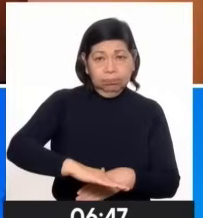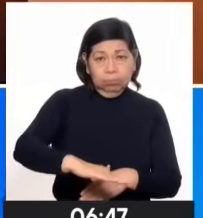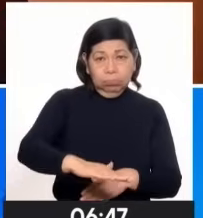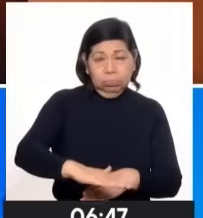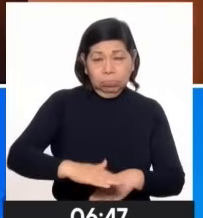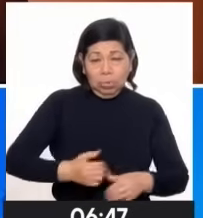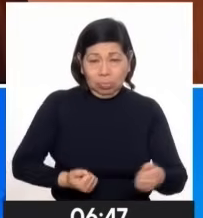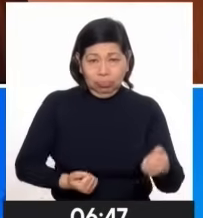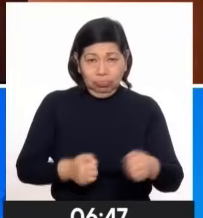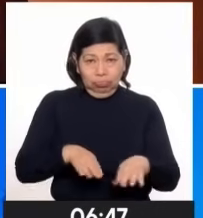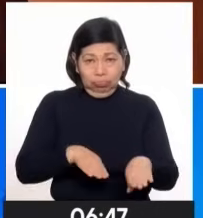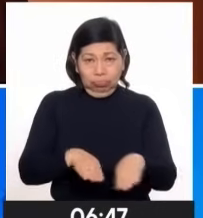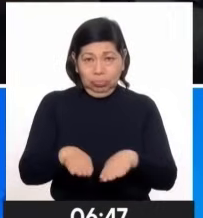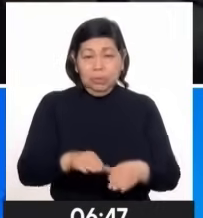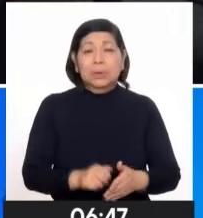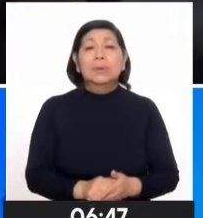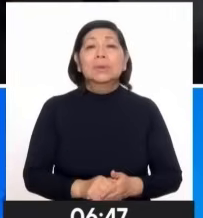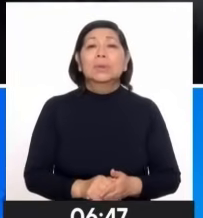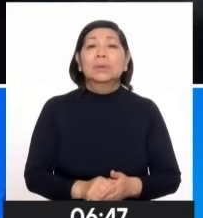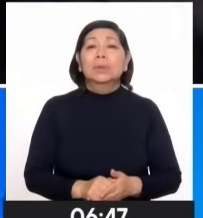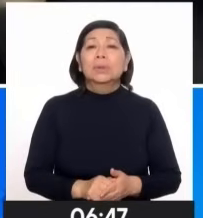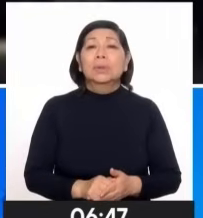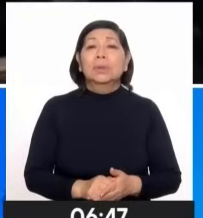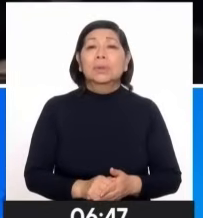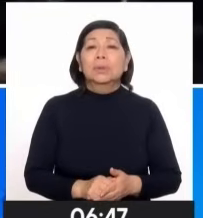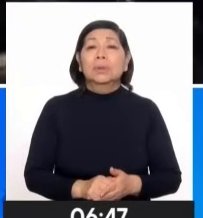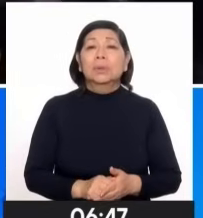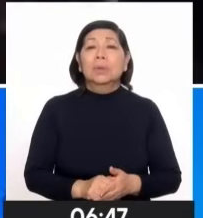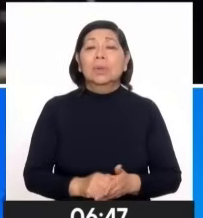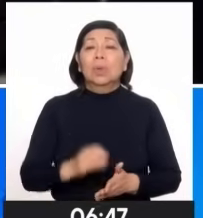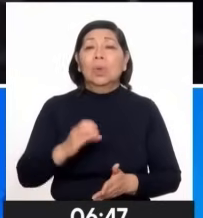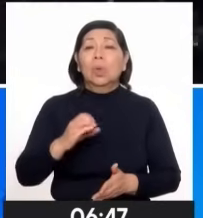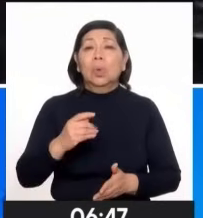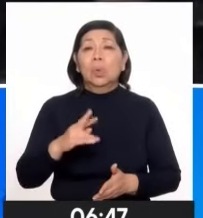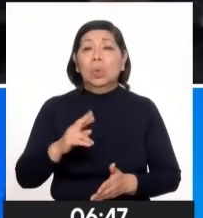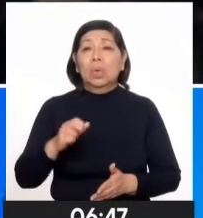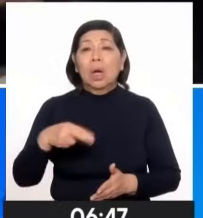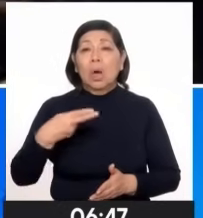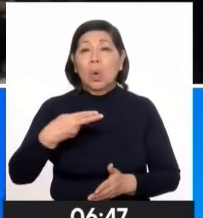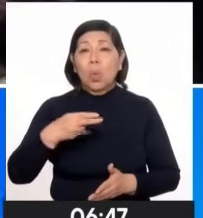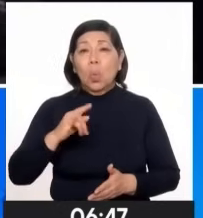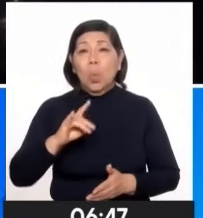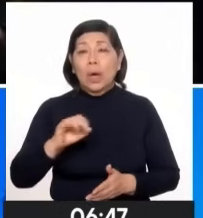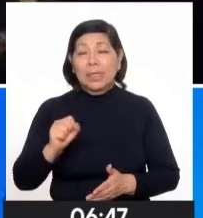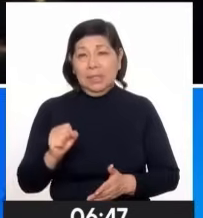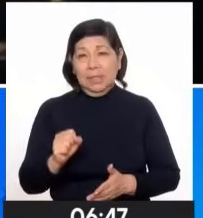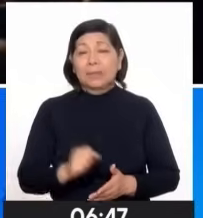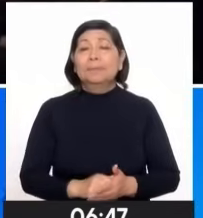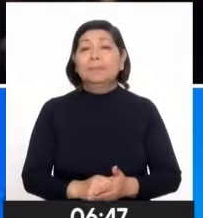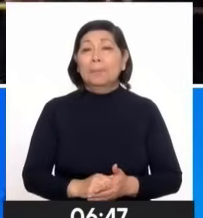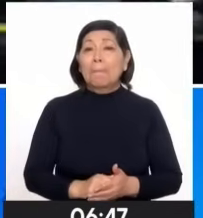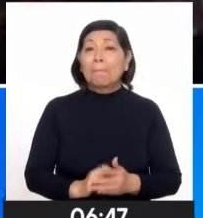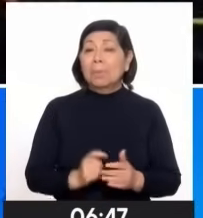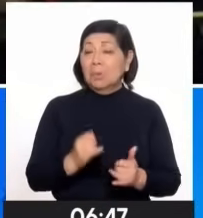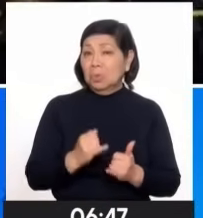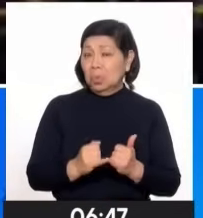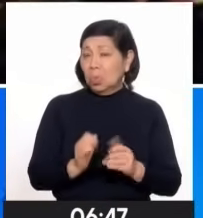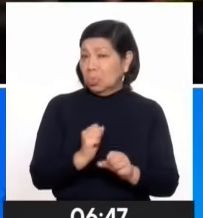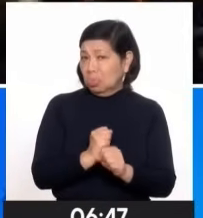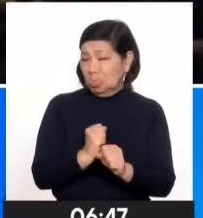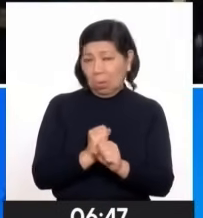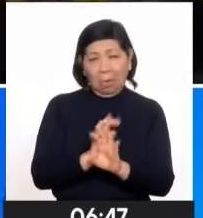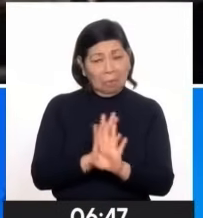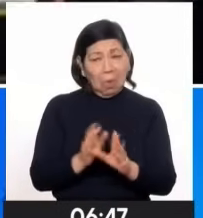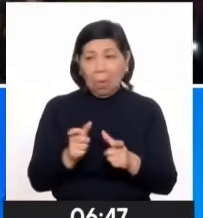sector de no no no en el sector de curahuasi exactamente en el sector tambo terminaron su su